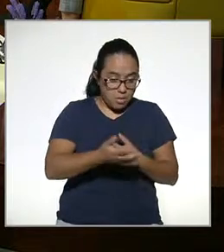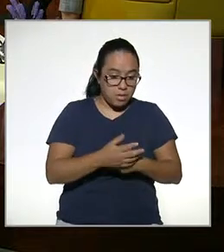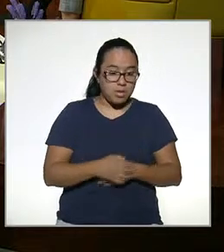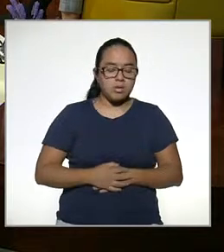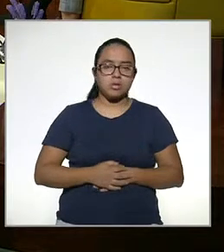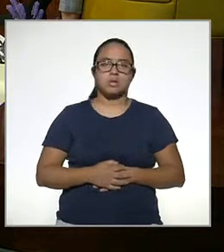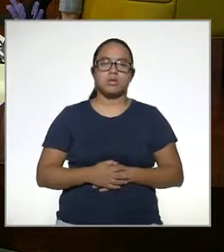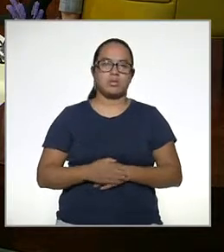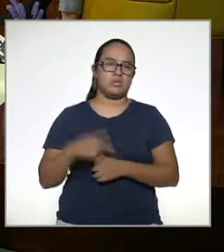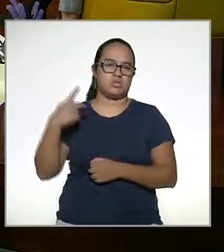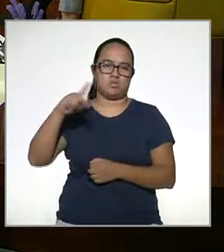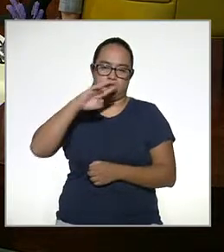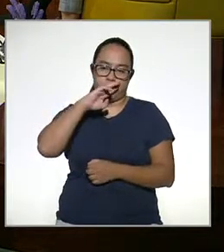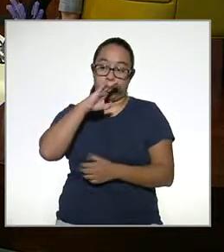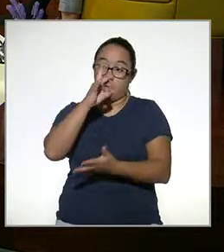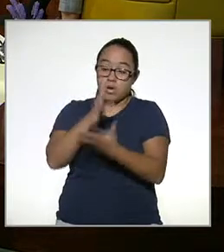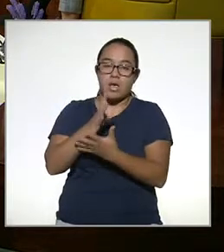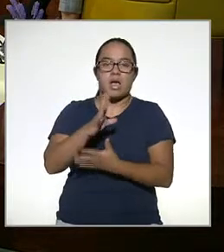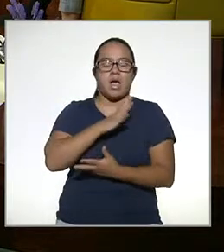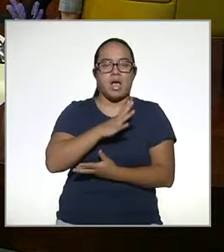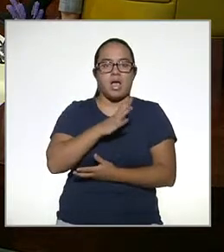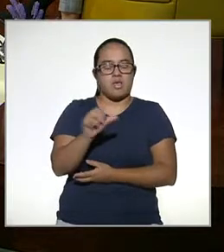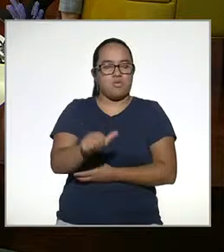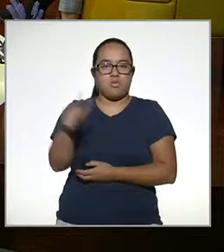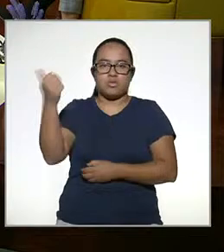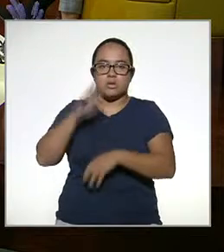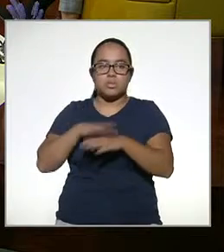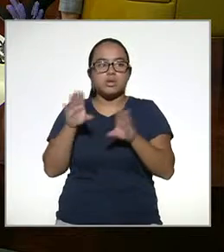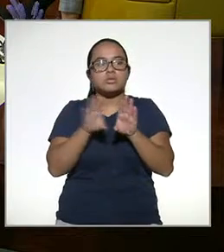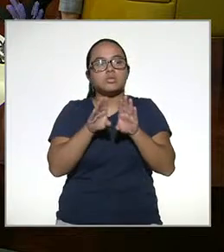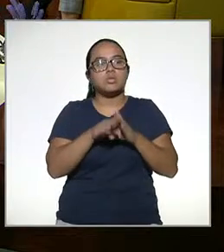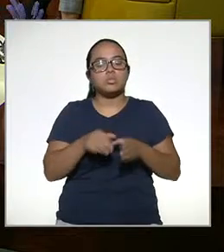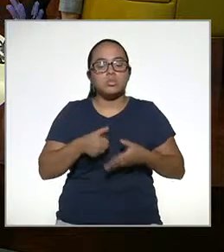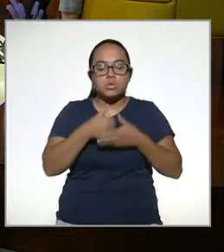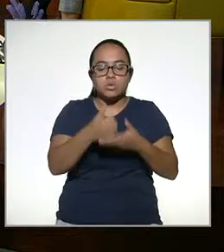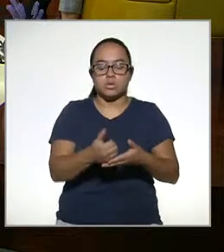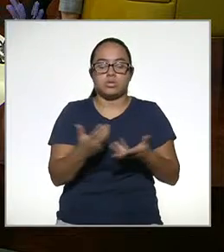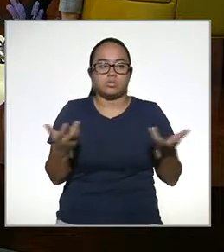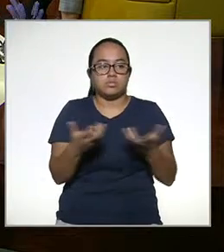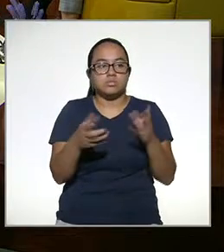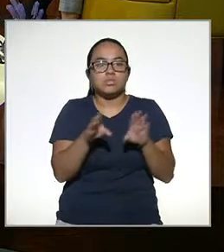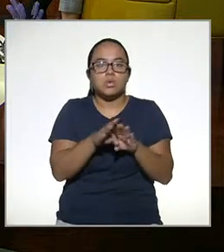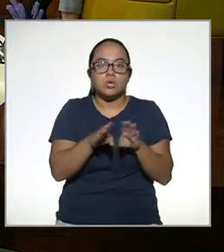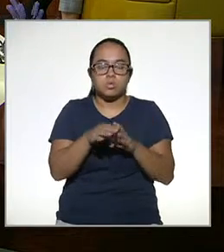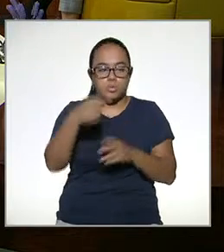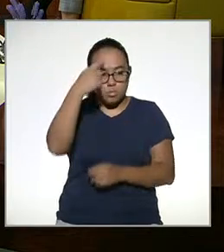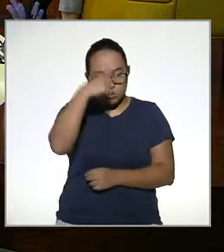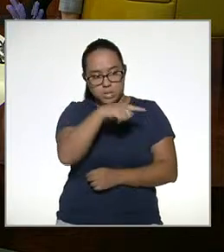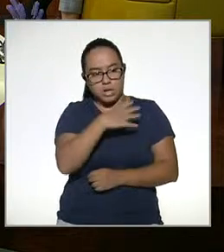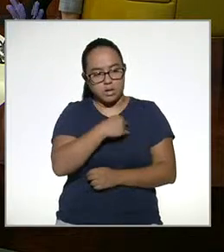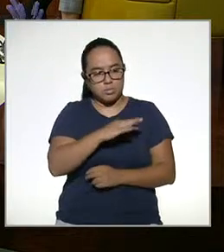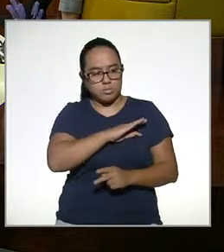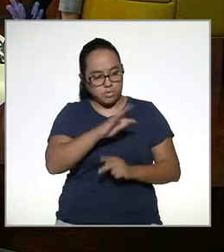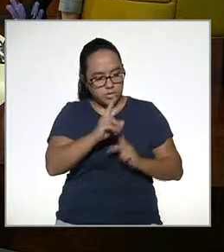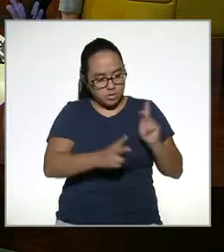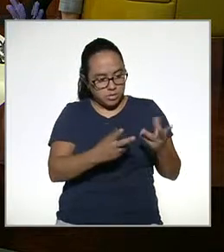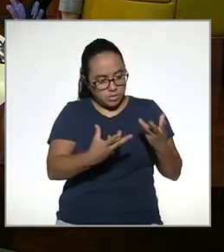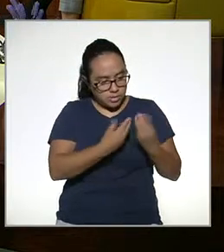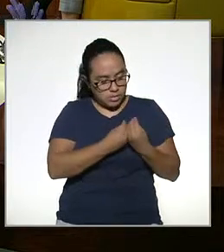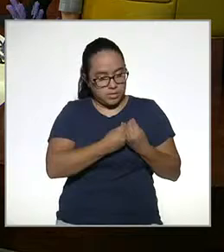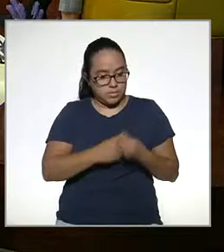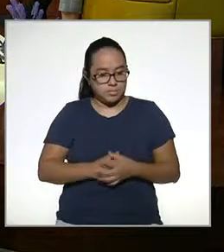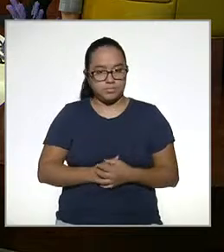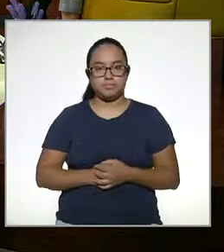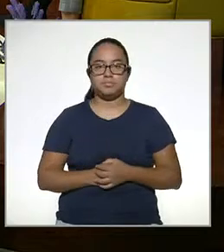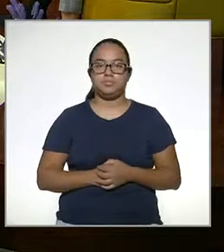así como esta madre, hay muchas que dicen, ¿cómo los ayudo? ¿Qué hago, qué hacer para que un hijo hable contigo? Sí, pues,